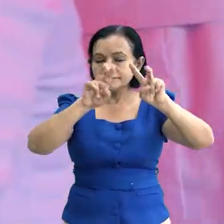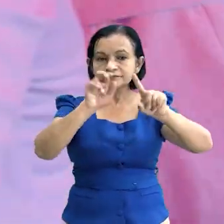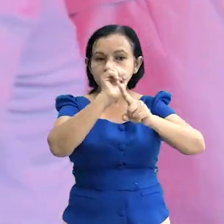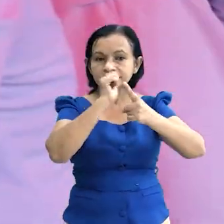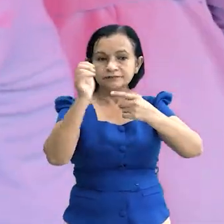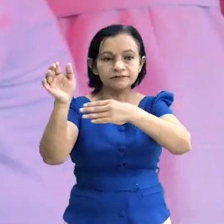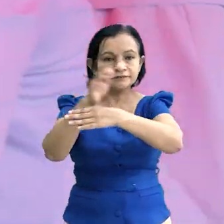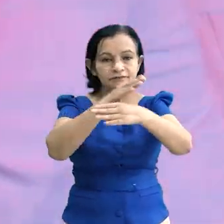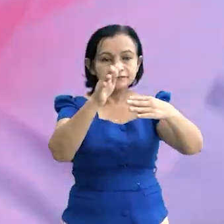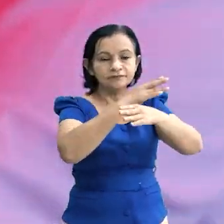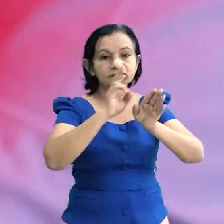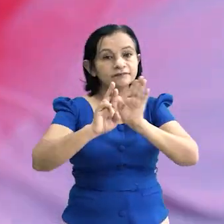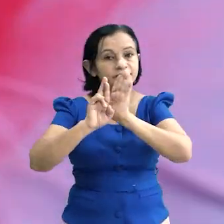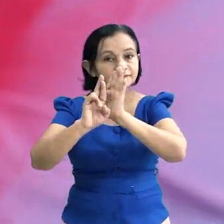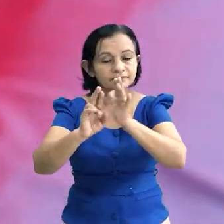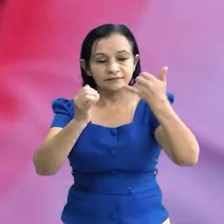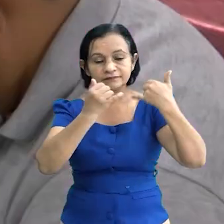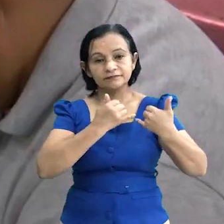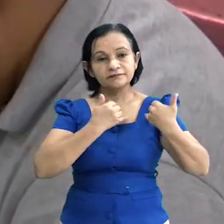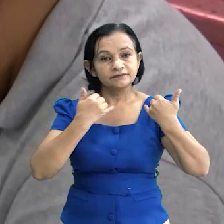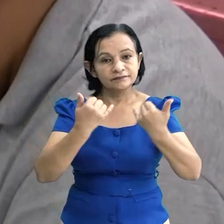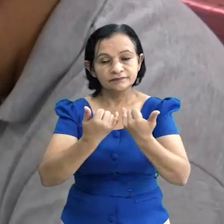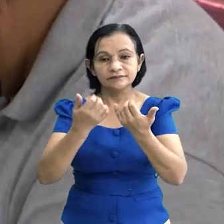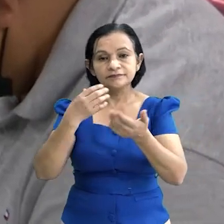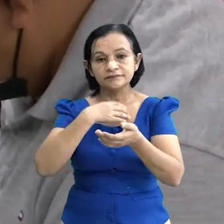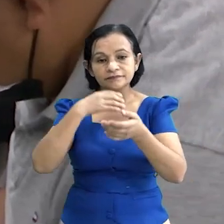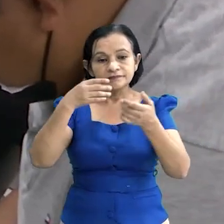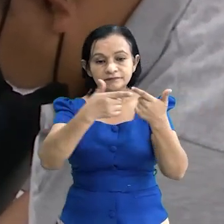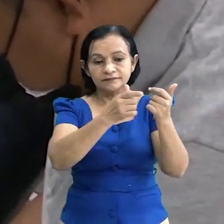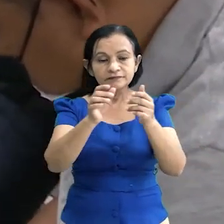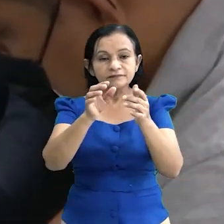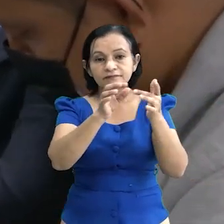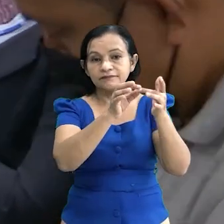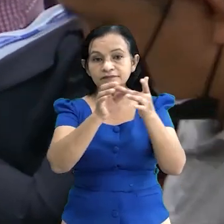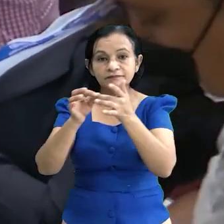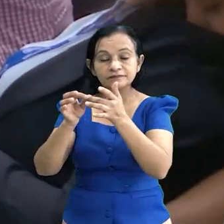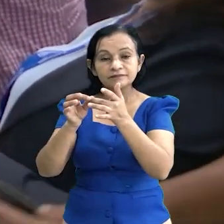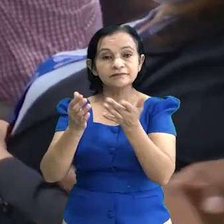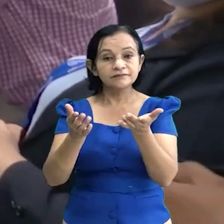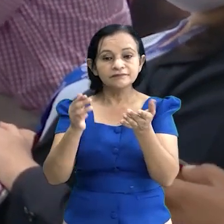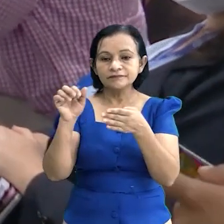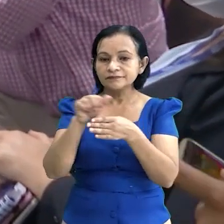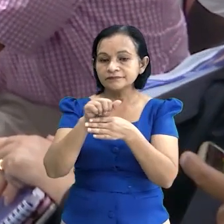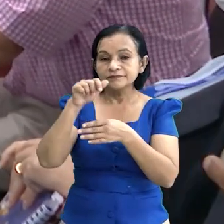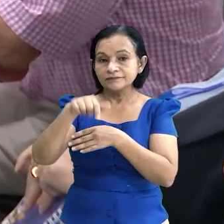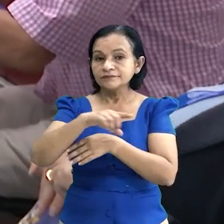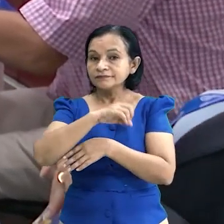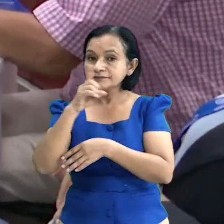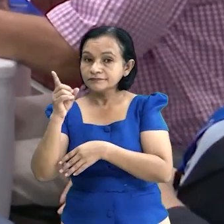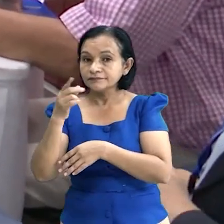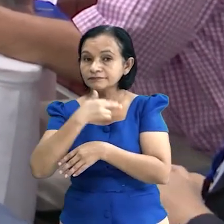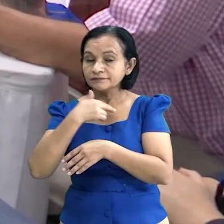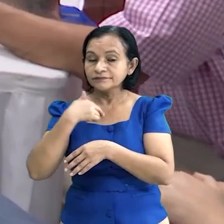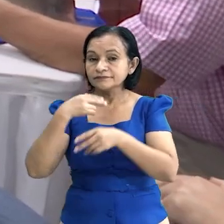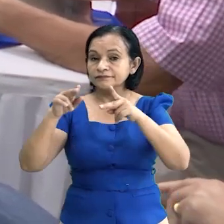con los diferentes representantes de instituciones que integran las comisiones especiales. Este ejercicio de hoy, que es